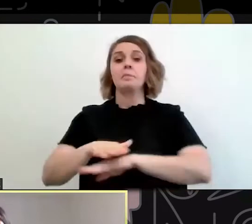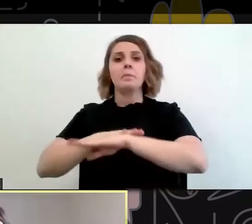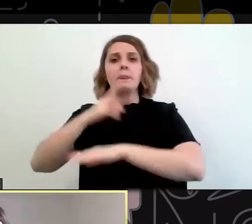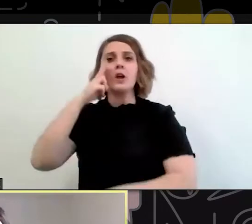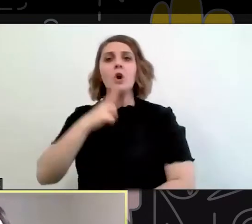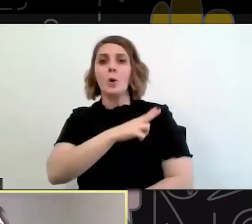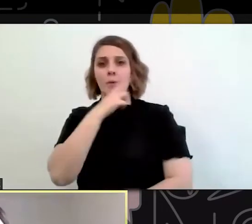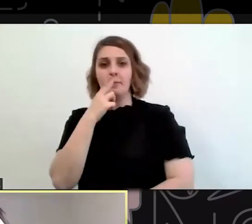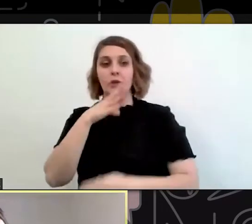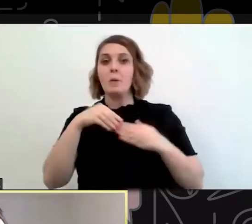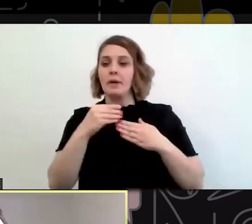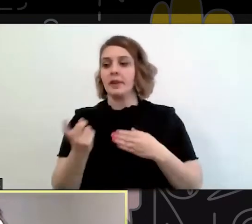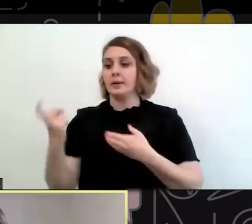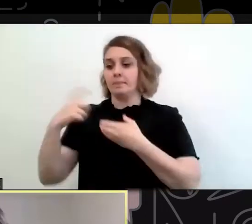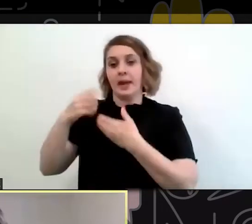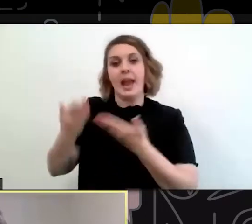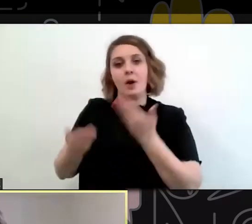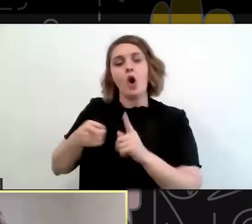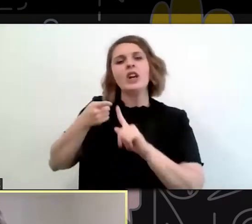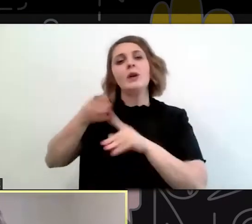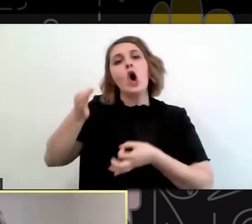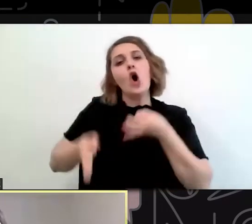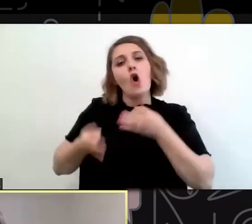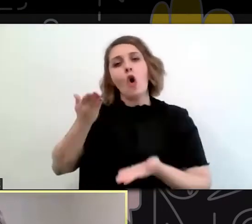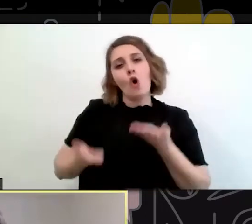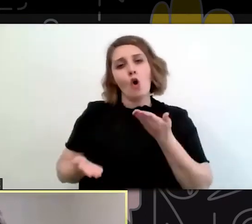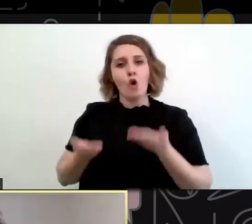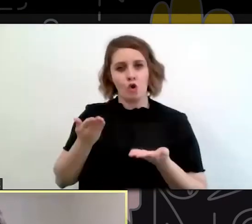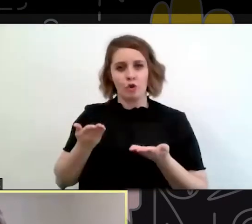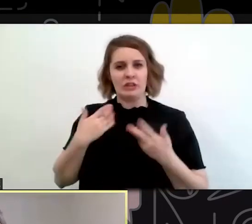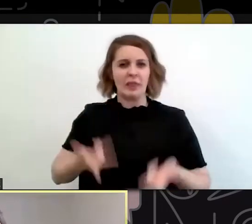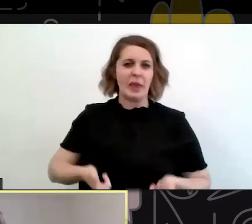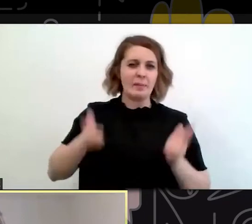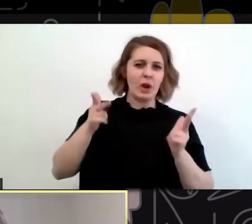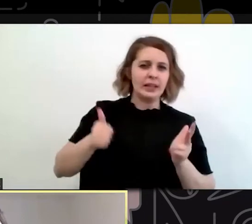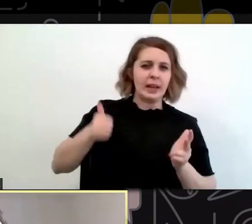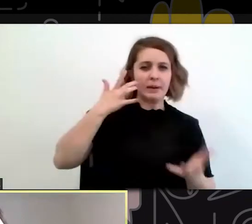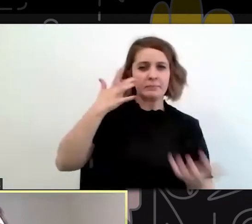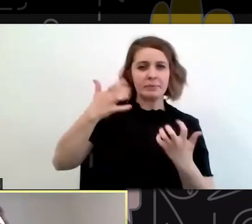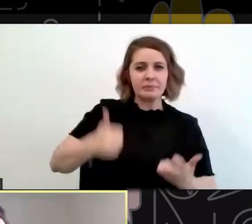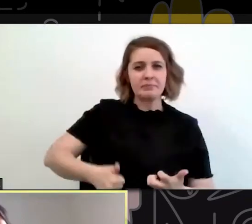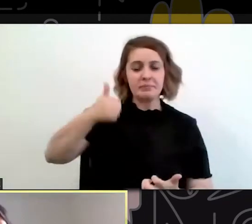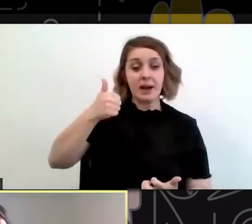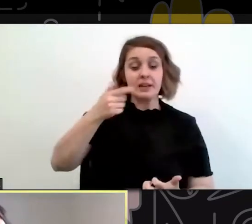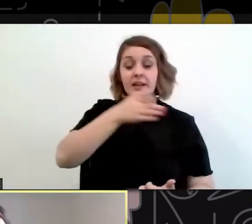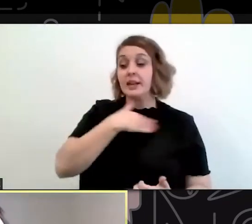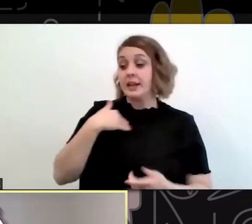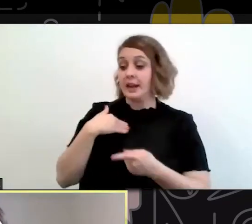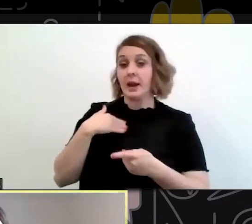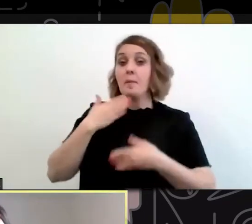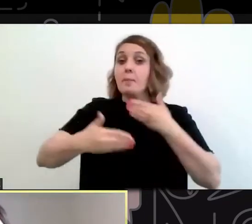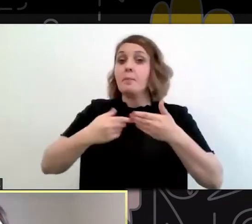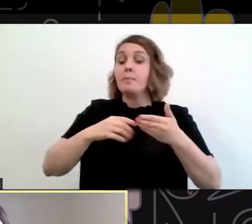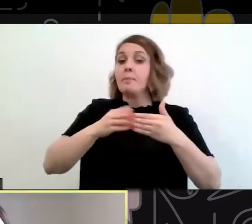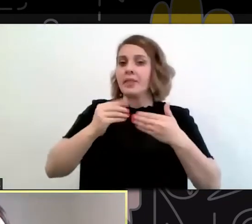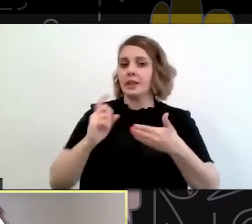en la evaluación para que sea más justa, más relevante, más democrática. quiere que los pacientes participen en el proceso. Nosotros